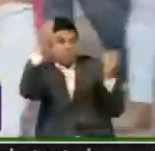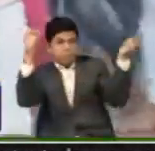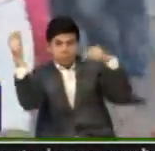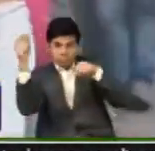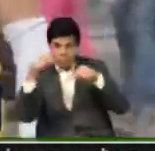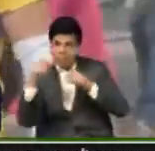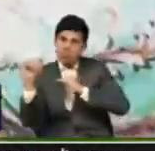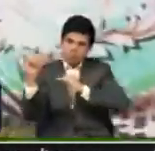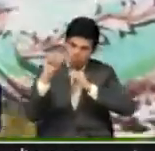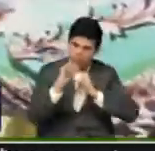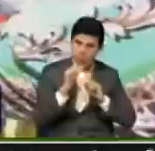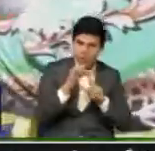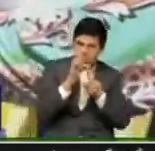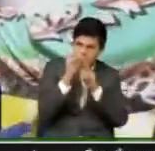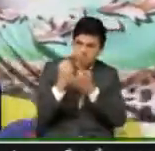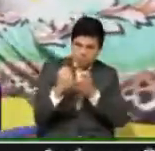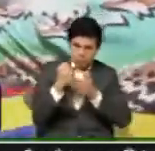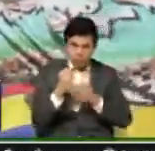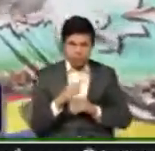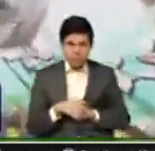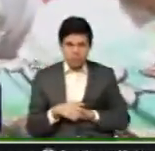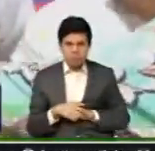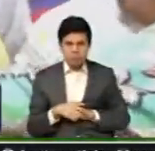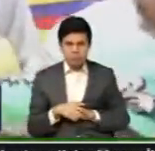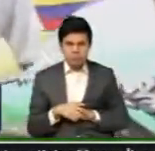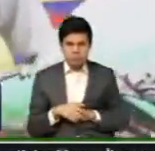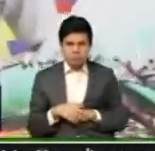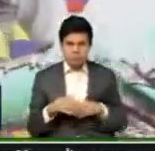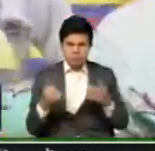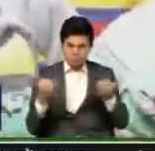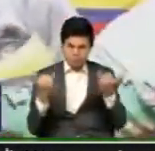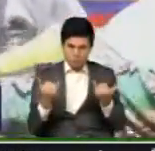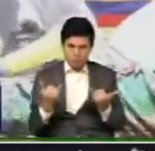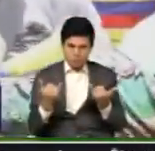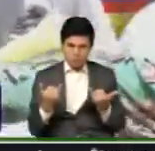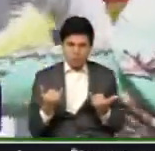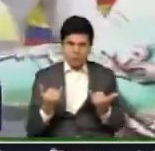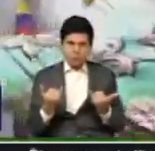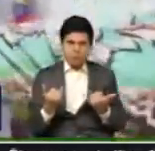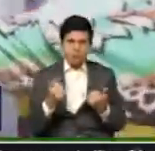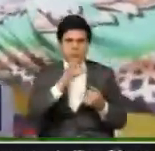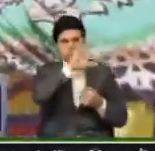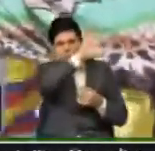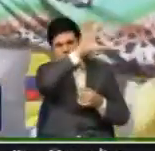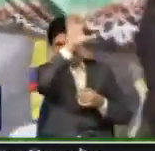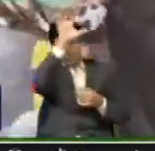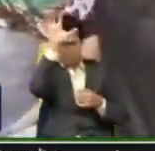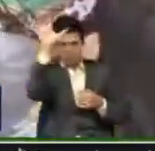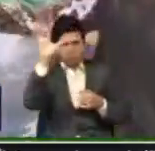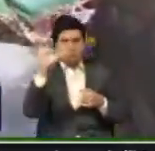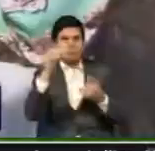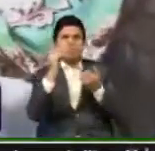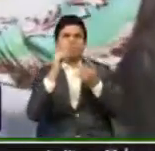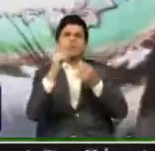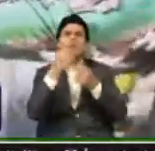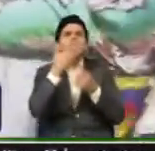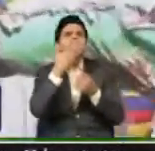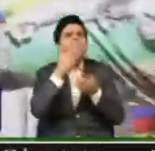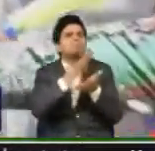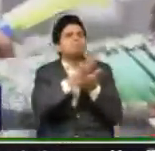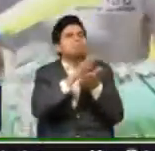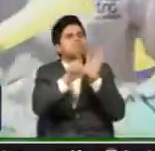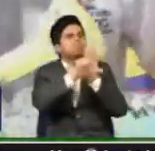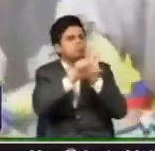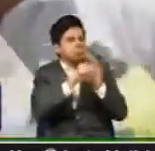puedan tener ellos. Bueno, las mismas gabelas que le dan a los multinacionales. Por favor, señor